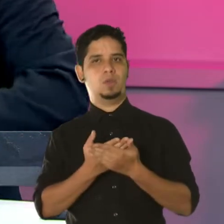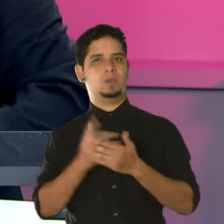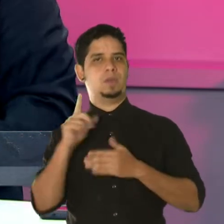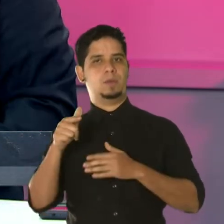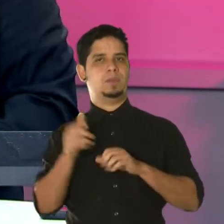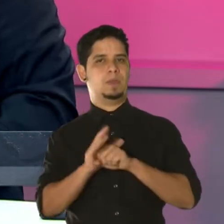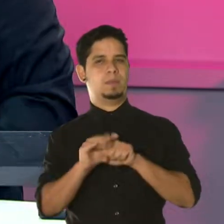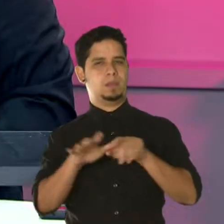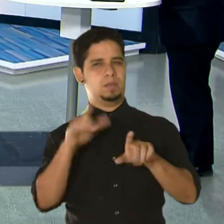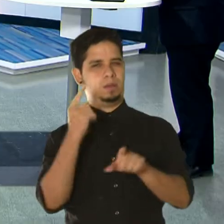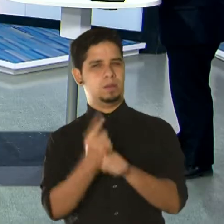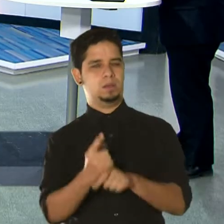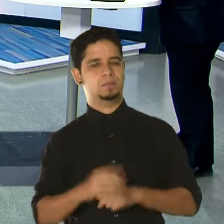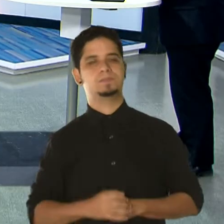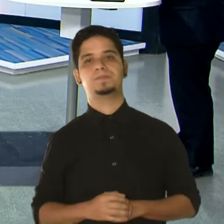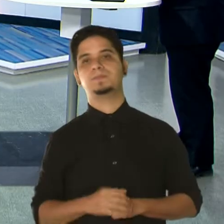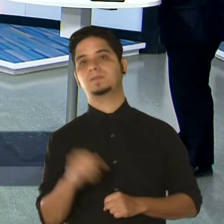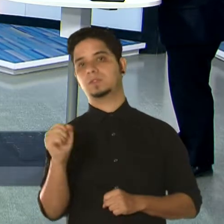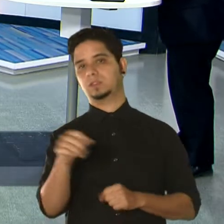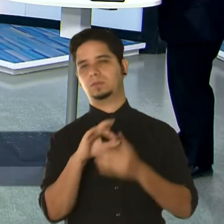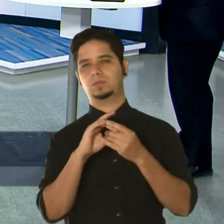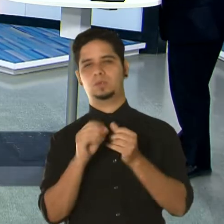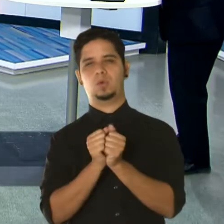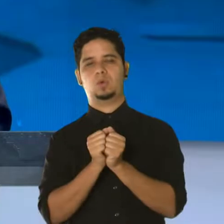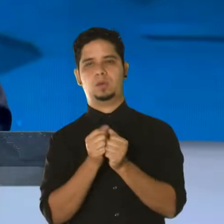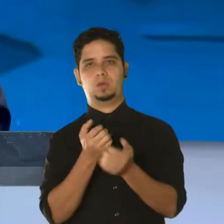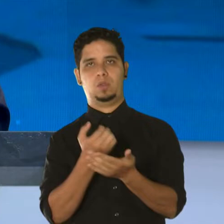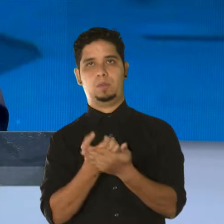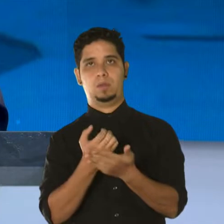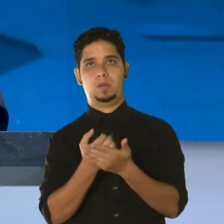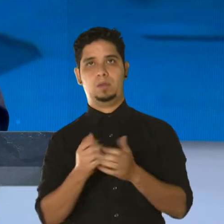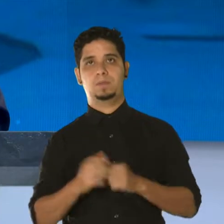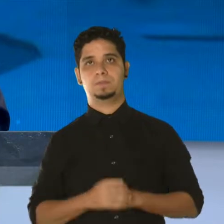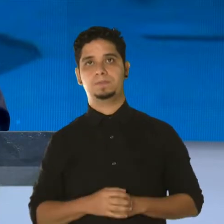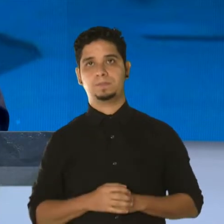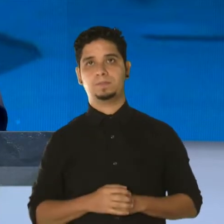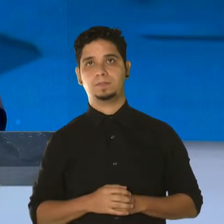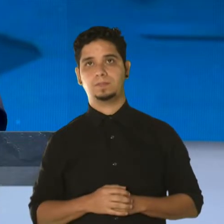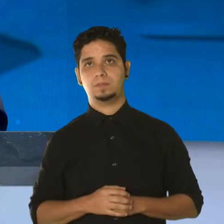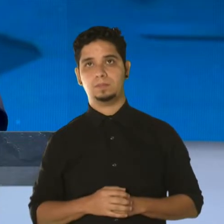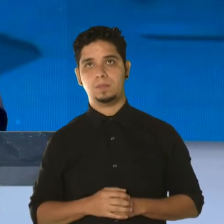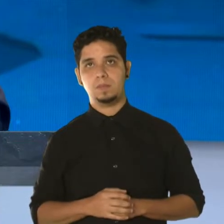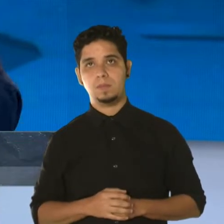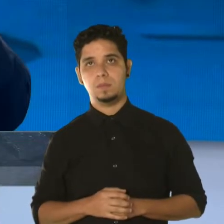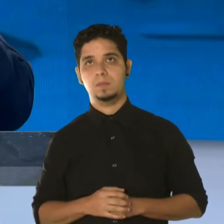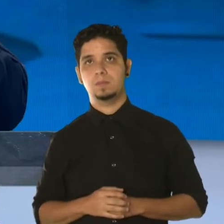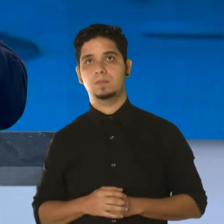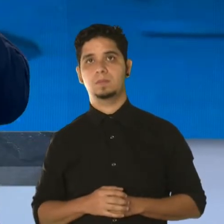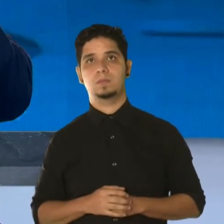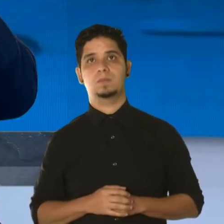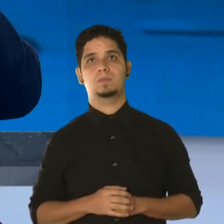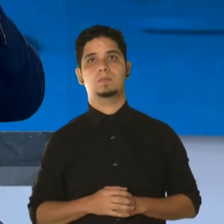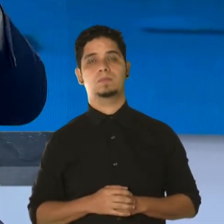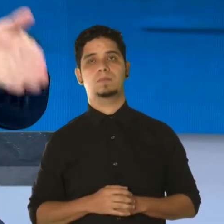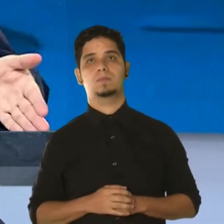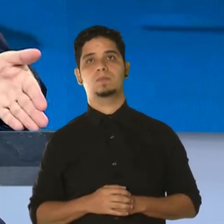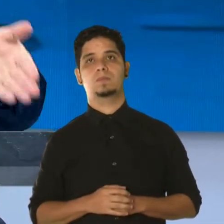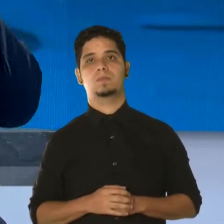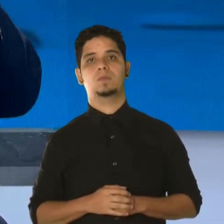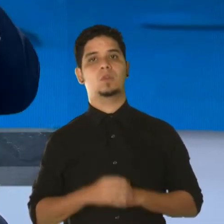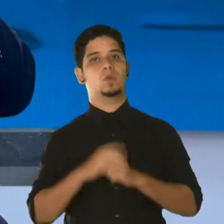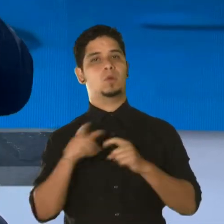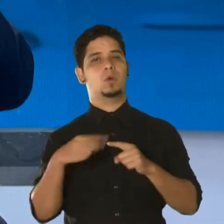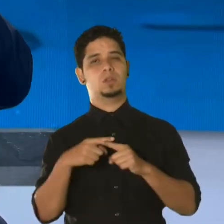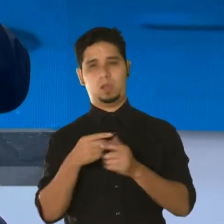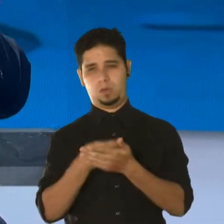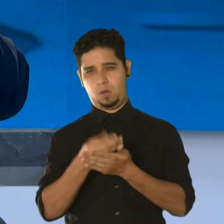post-pandemia. Sí, y en economía, por no entrar, en el mal español dicen un leading indicator, porque cuando están comprando,